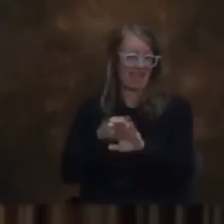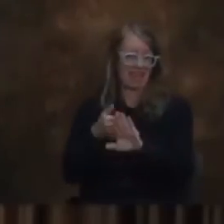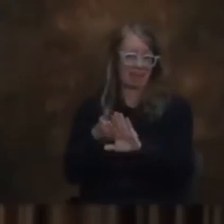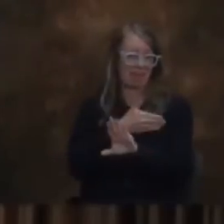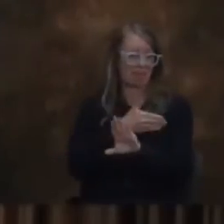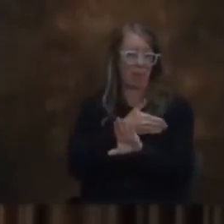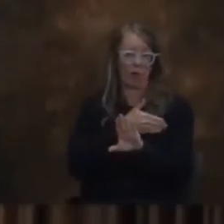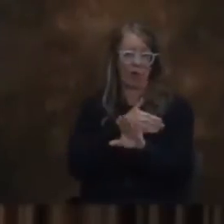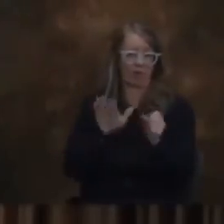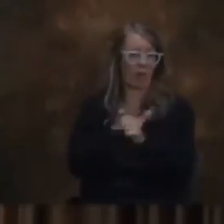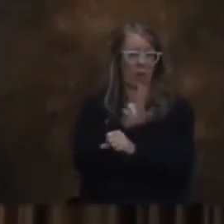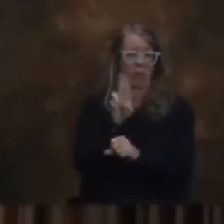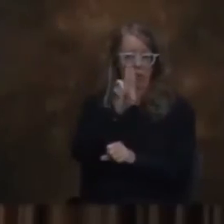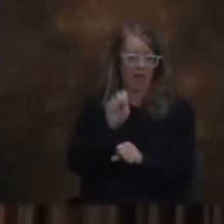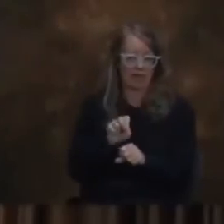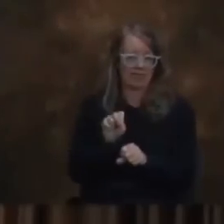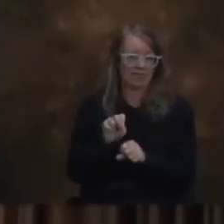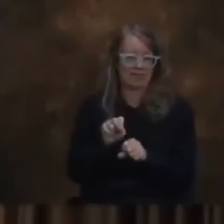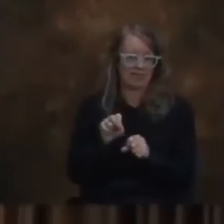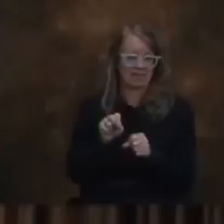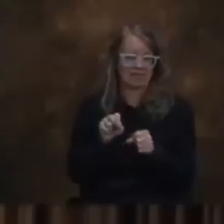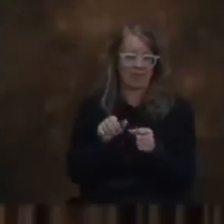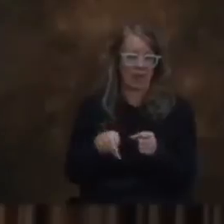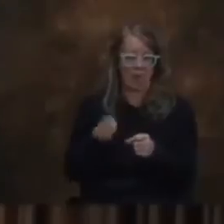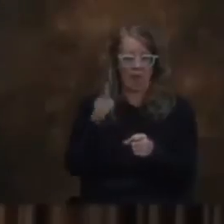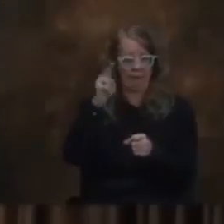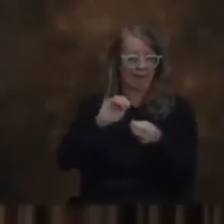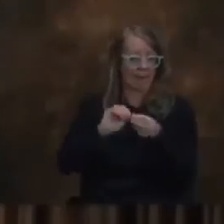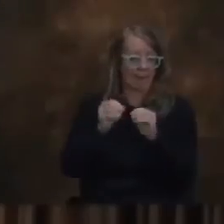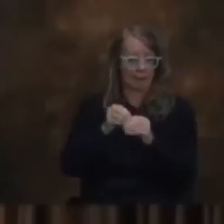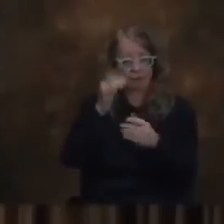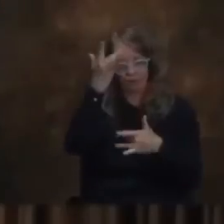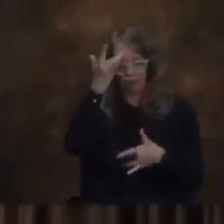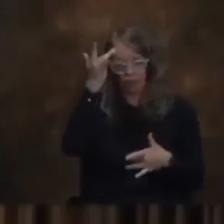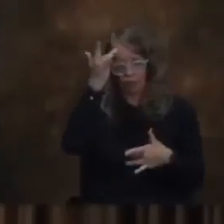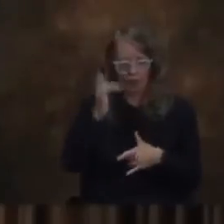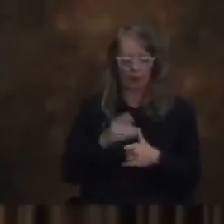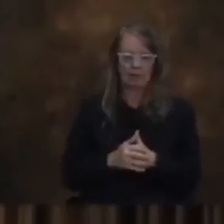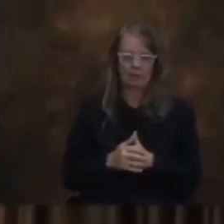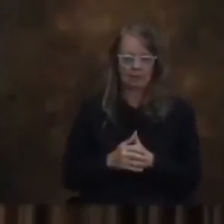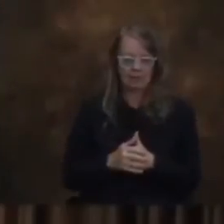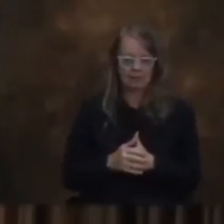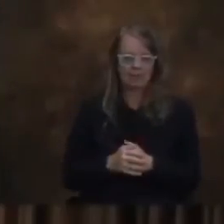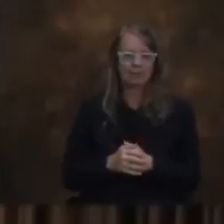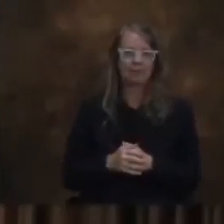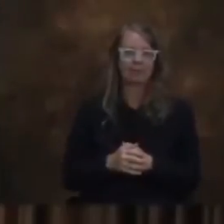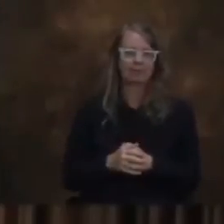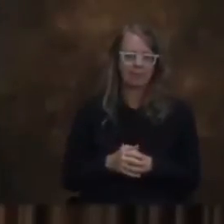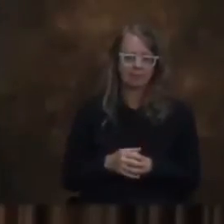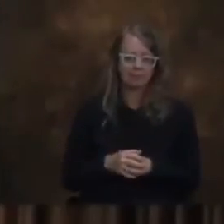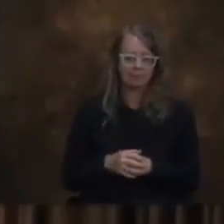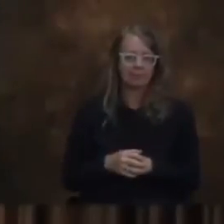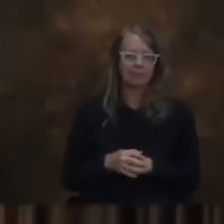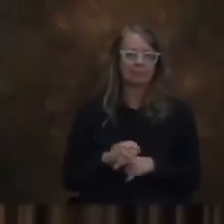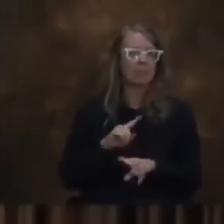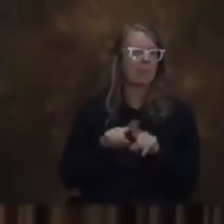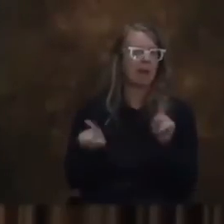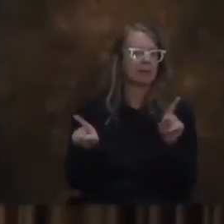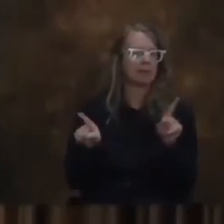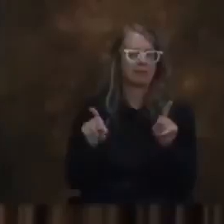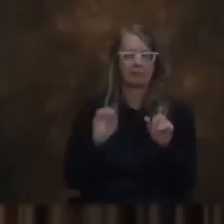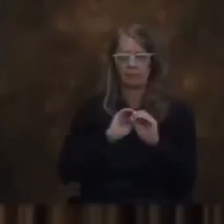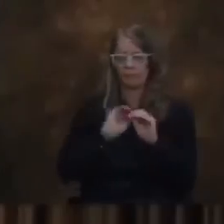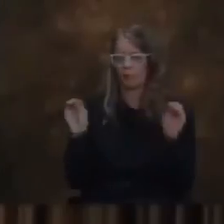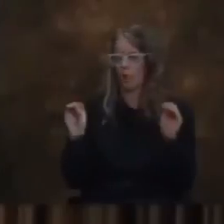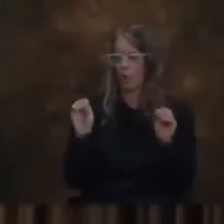se expanda hasta esos estados pero sin duda mientras más personas se